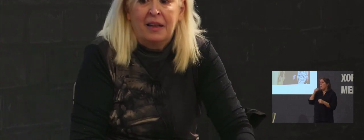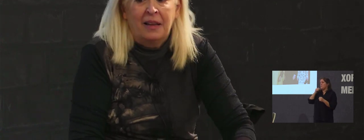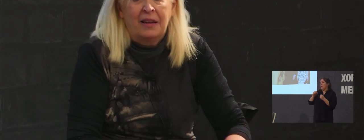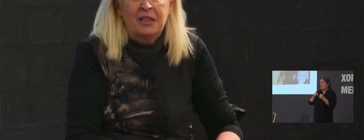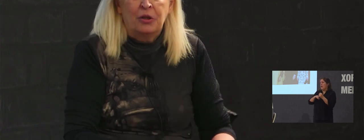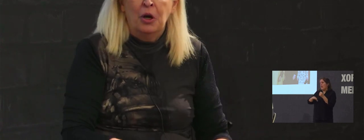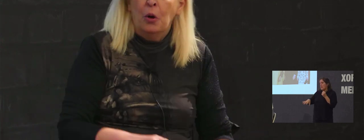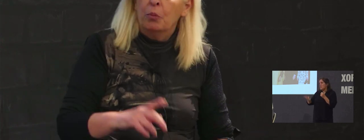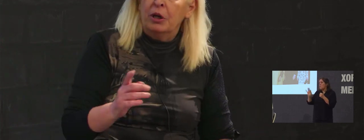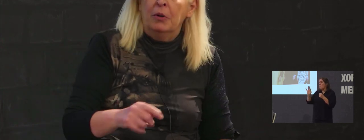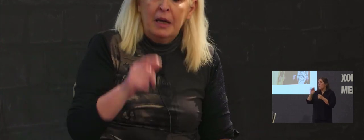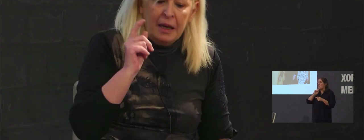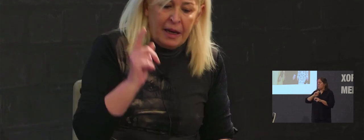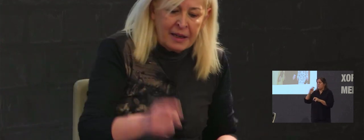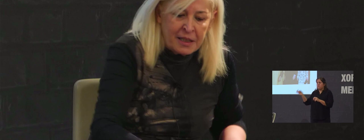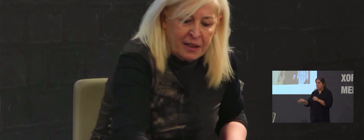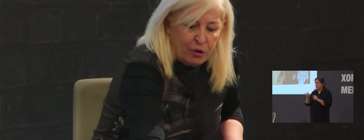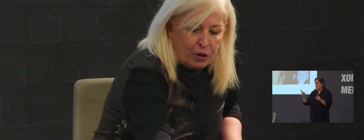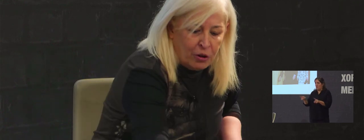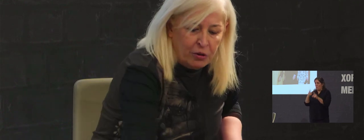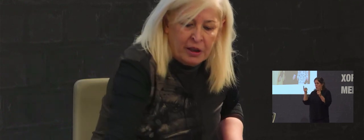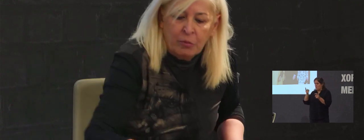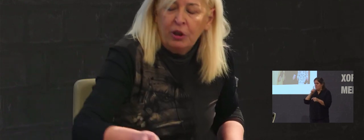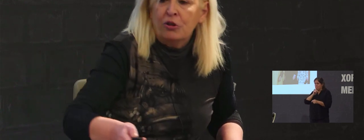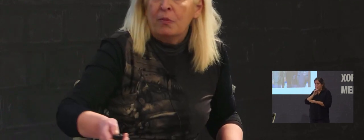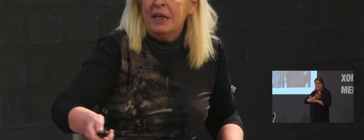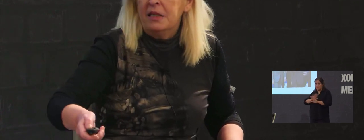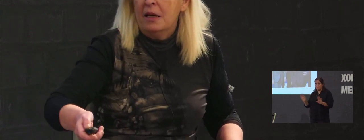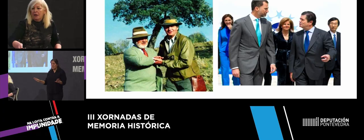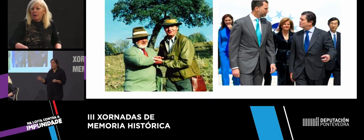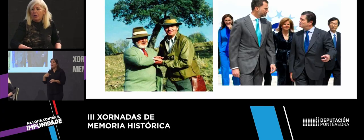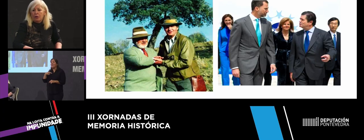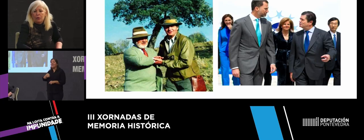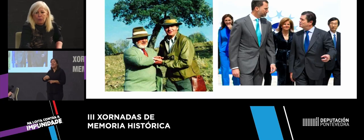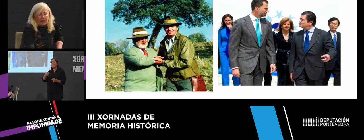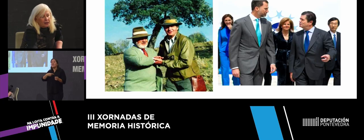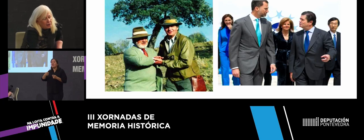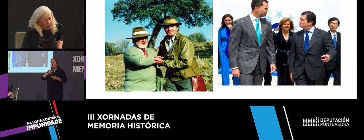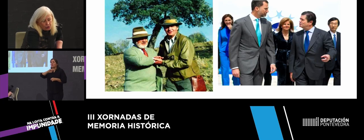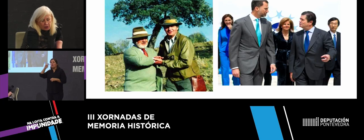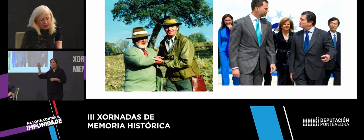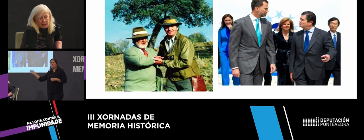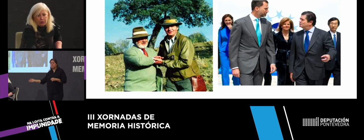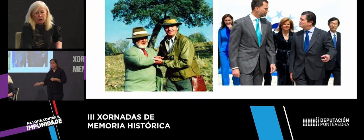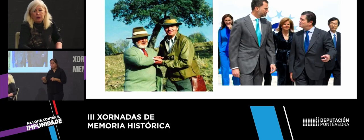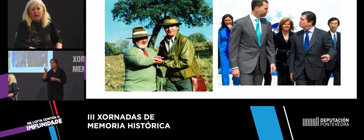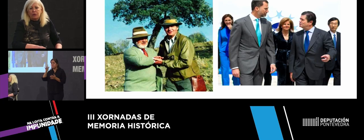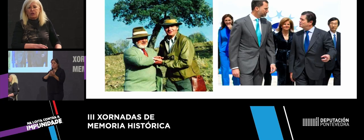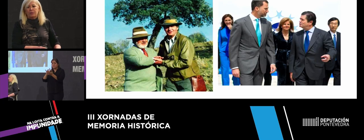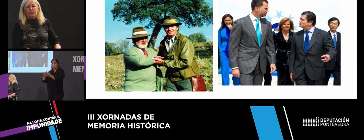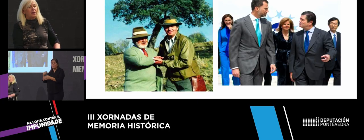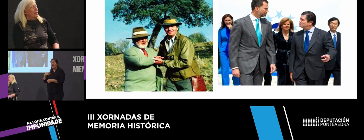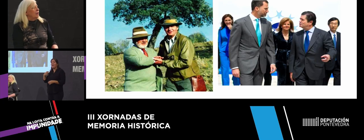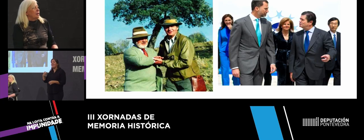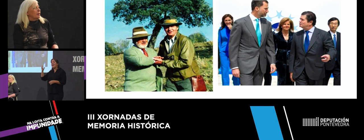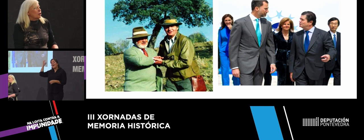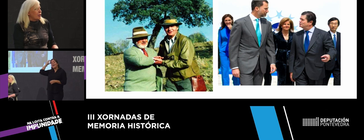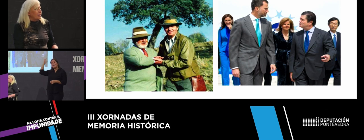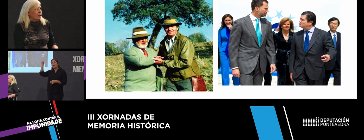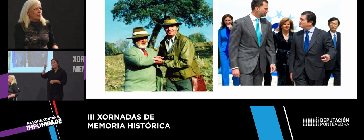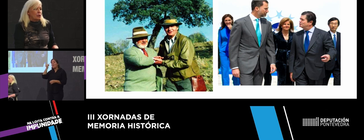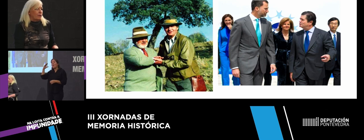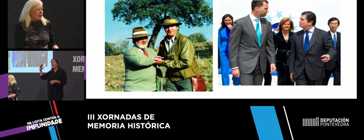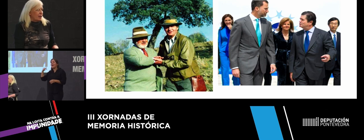ni nada disto. Bueno, en este negocio e en moitos máis, o Juan Carlos estivo rodeado sempre de